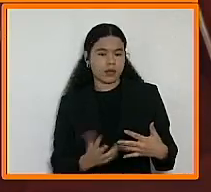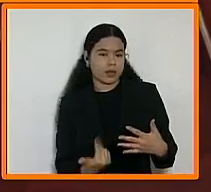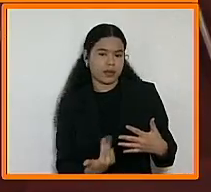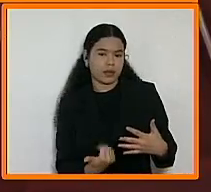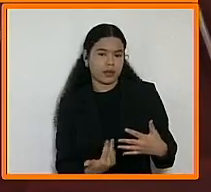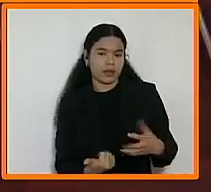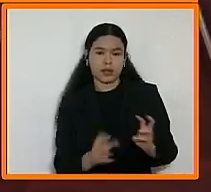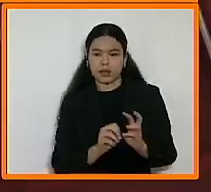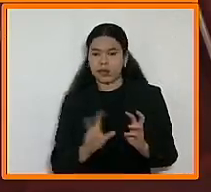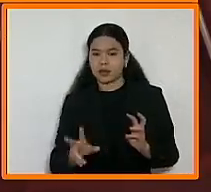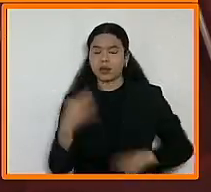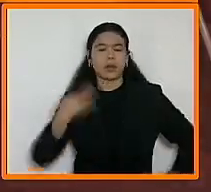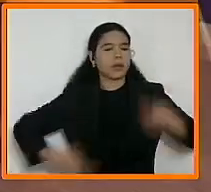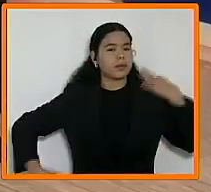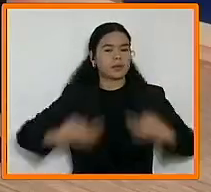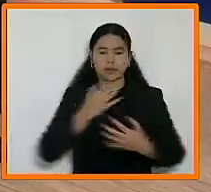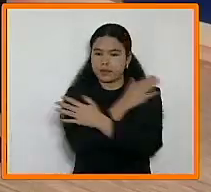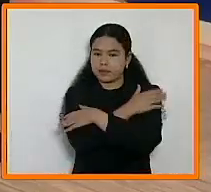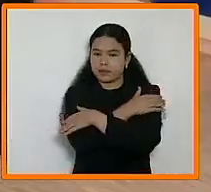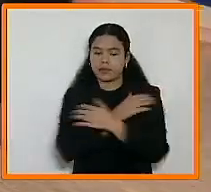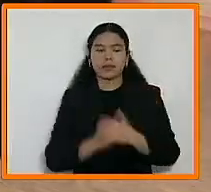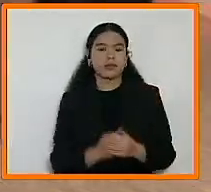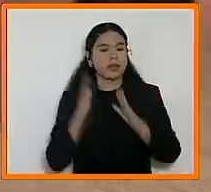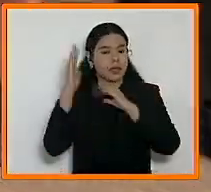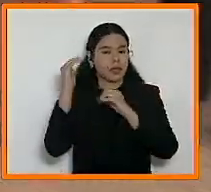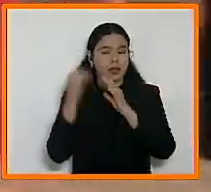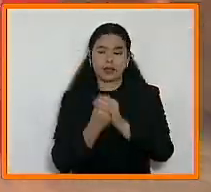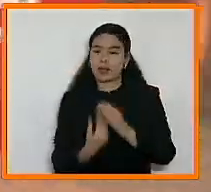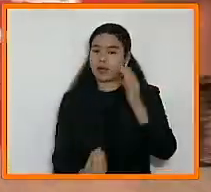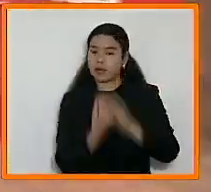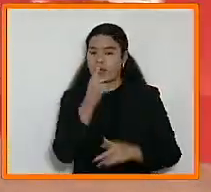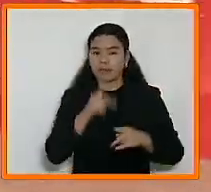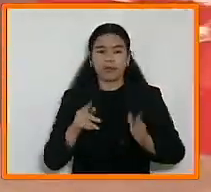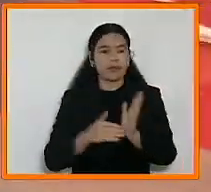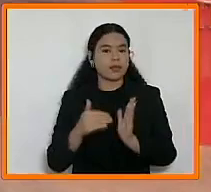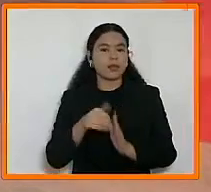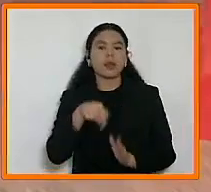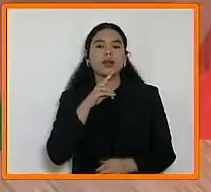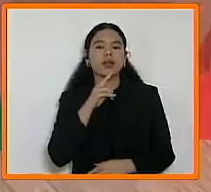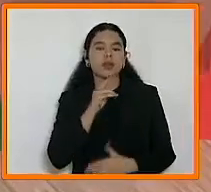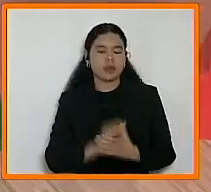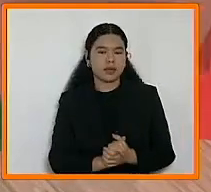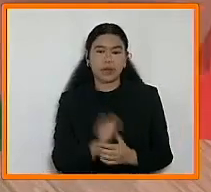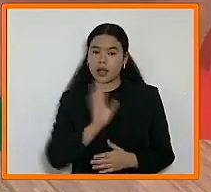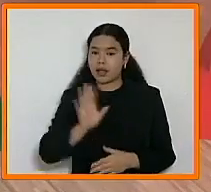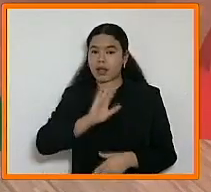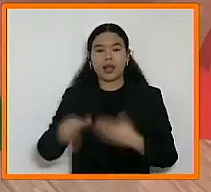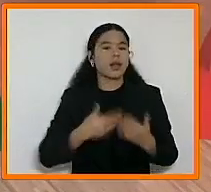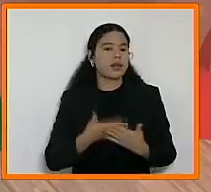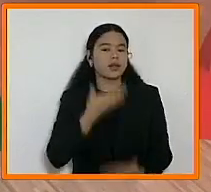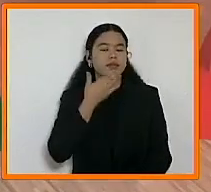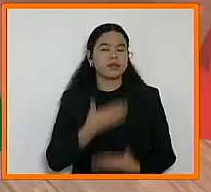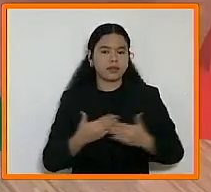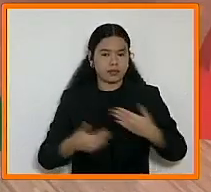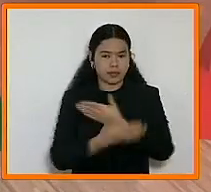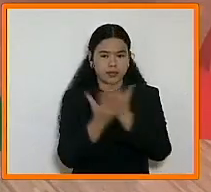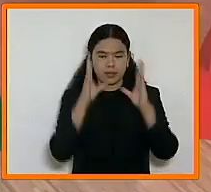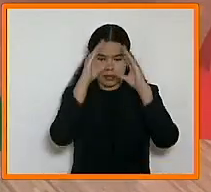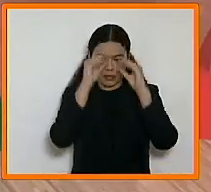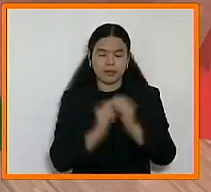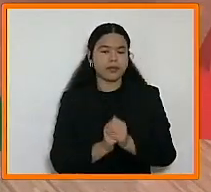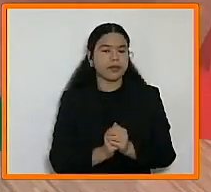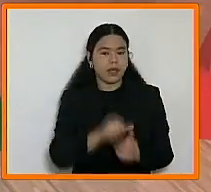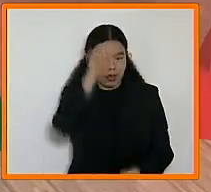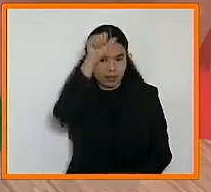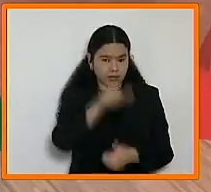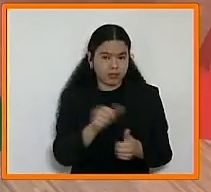y 03. Muchas felicidades. Esperamos tener nuevo millonario en Honduras. Me despido deseándoles una excelente noche. Y recuerden